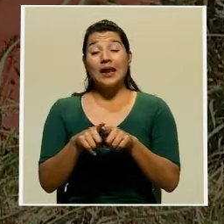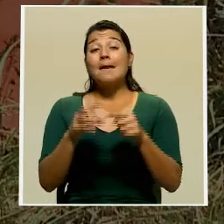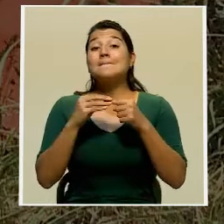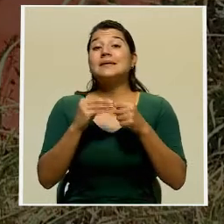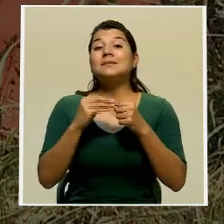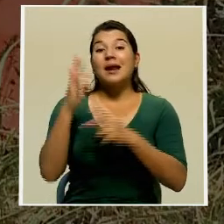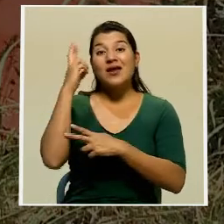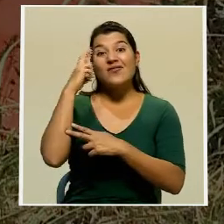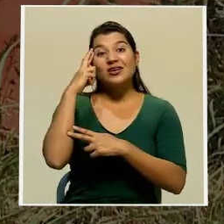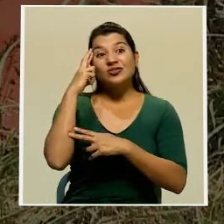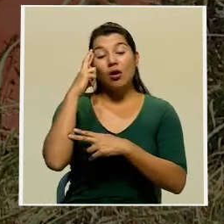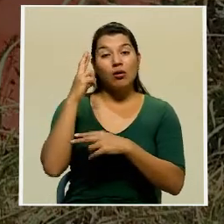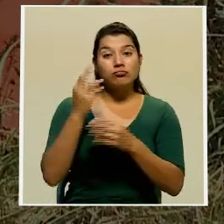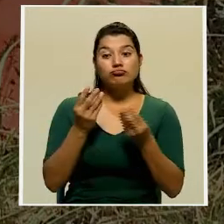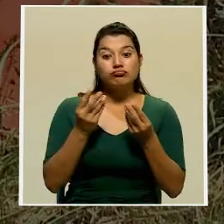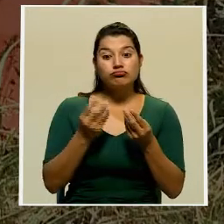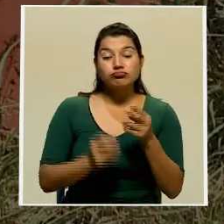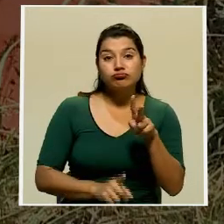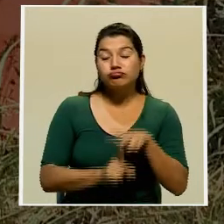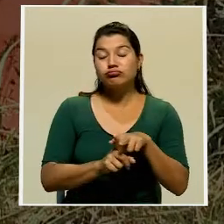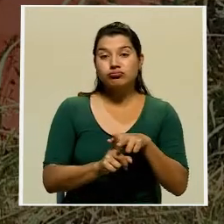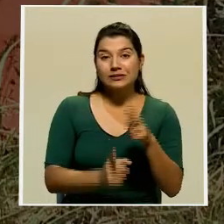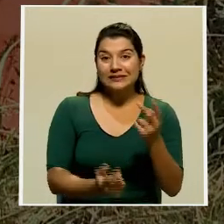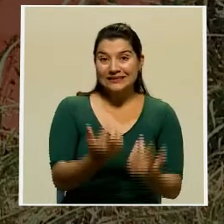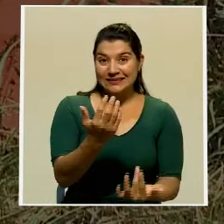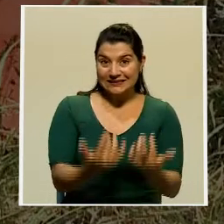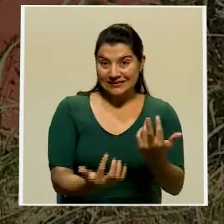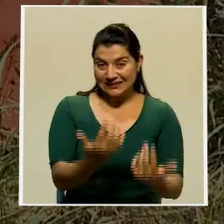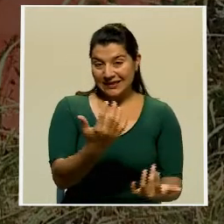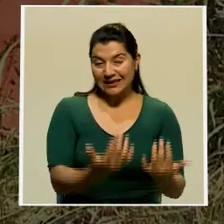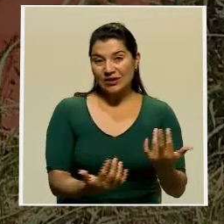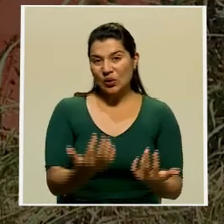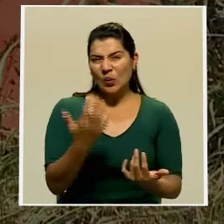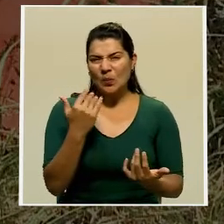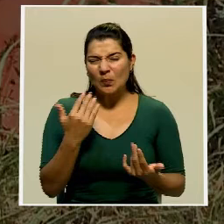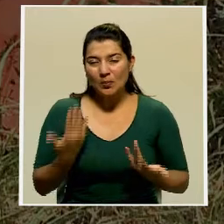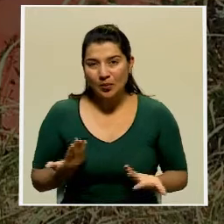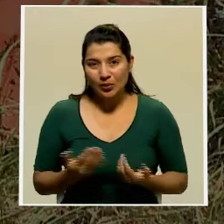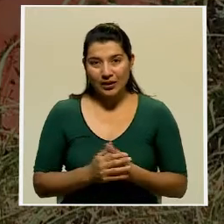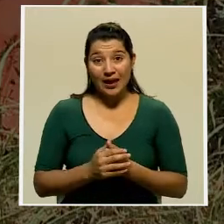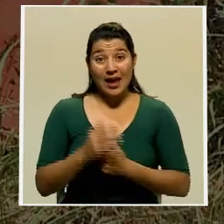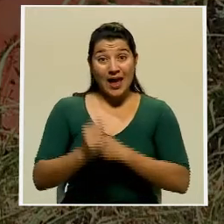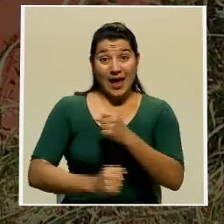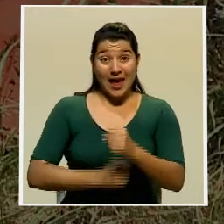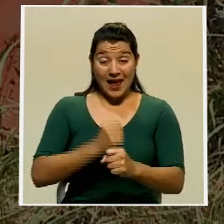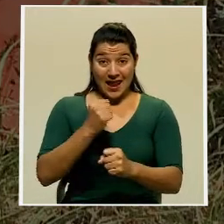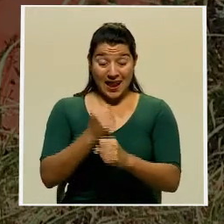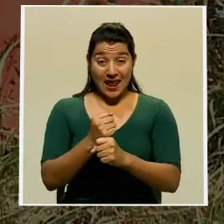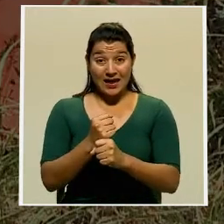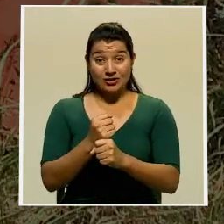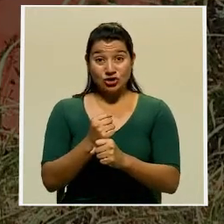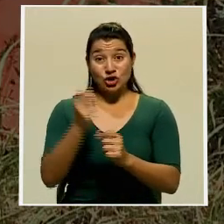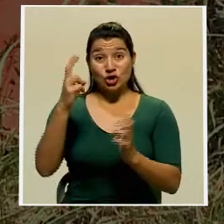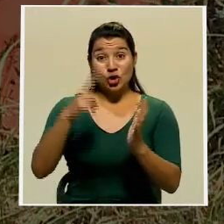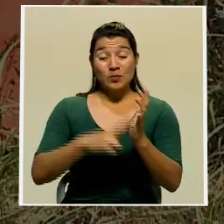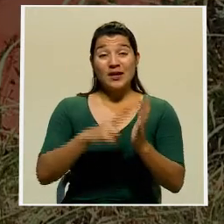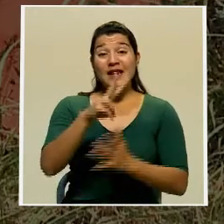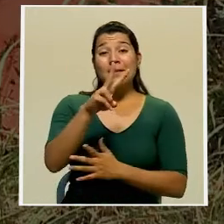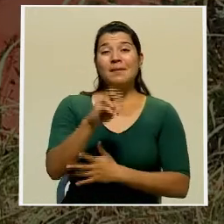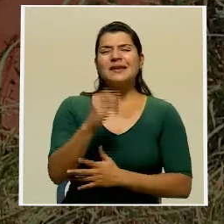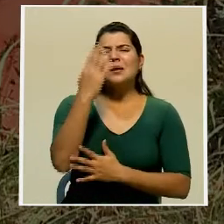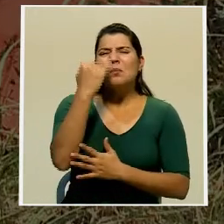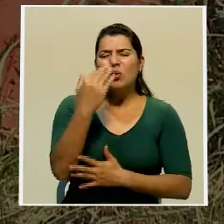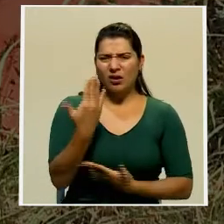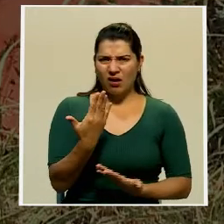principales causas de incendios que ha generado durante el año 2020 se